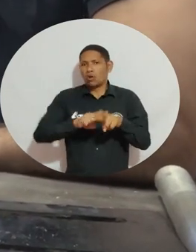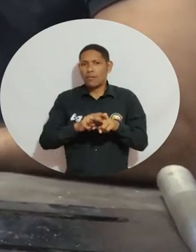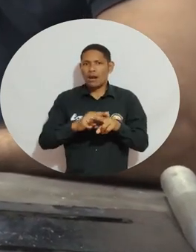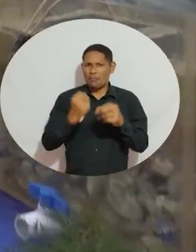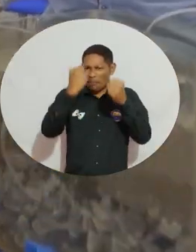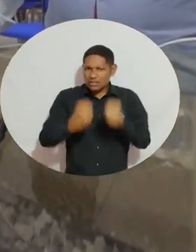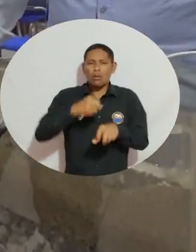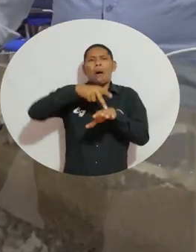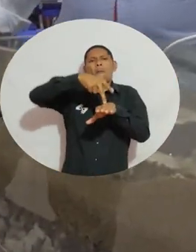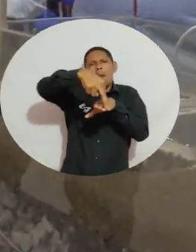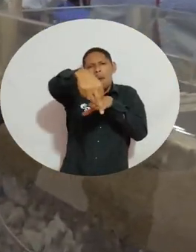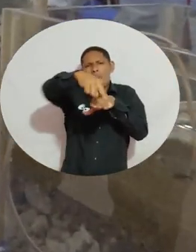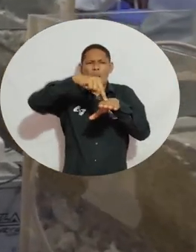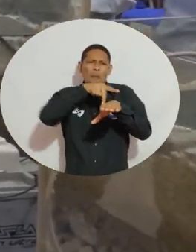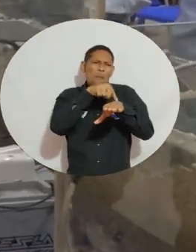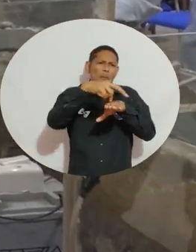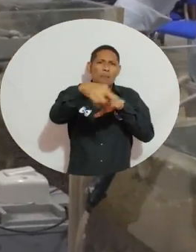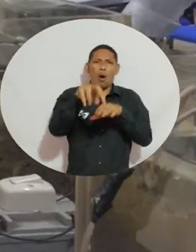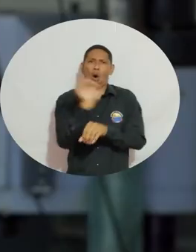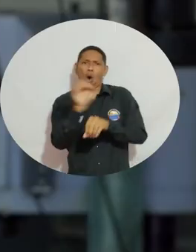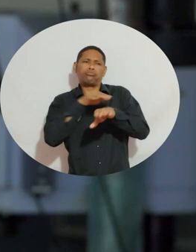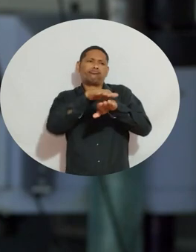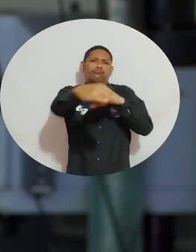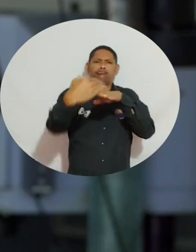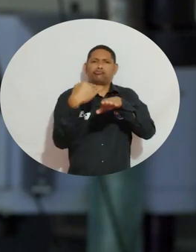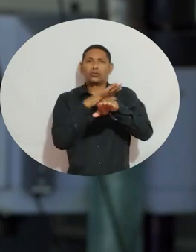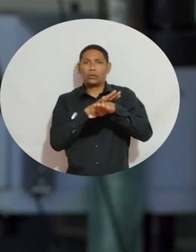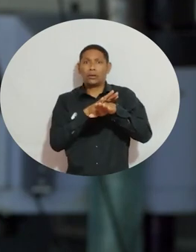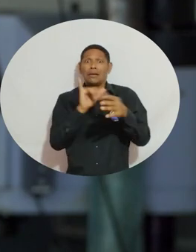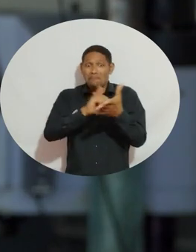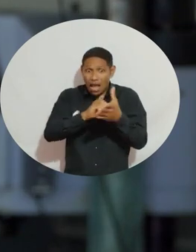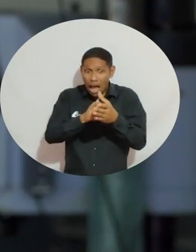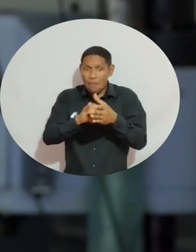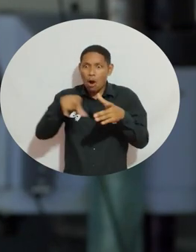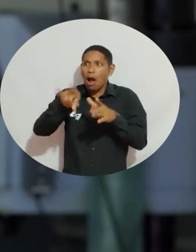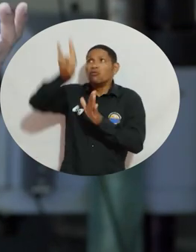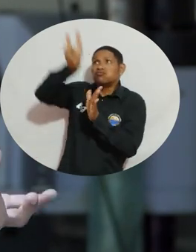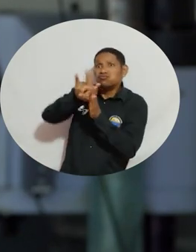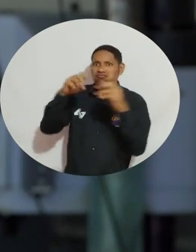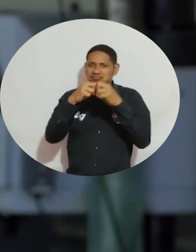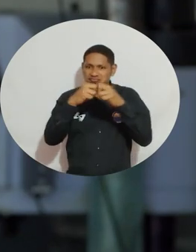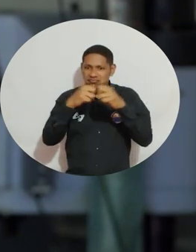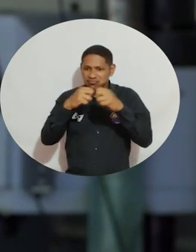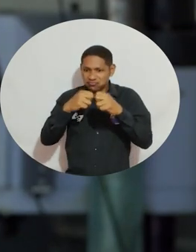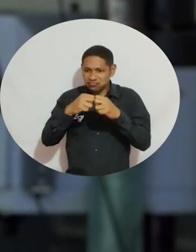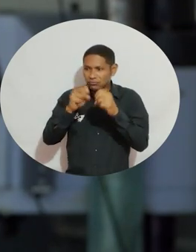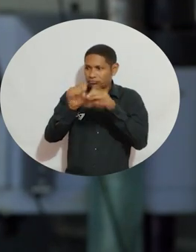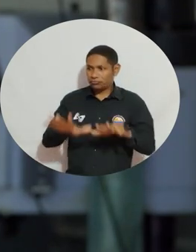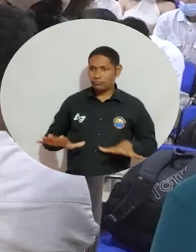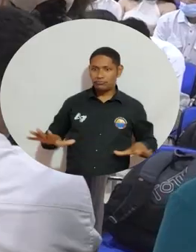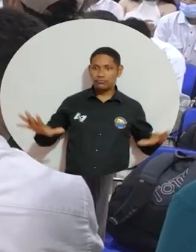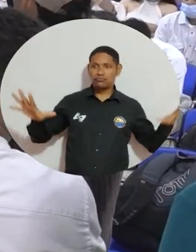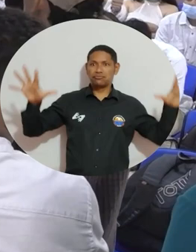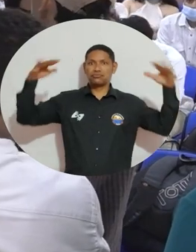los requerimientos de carga que demanda al bien o carga peatonal o vehicular, y al mismo tiempo acumular para generar energía que puede servir para esa